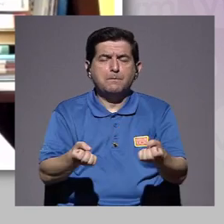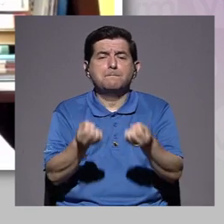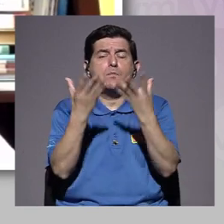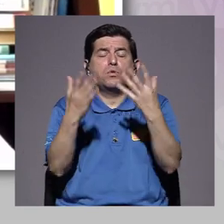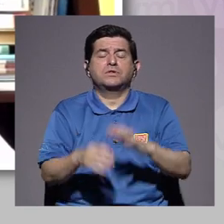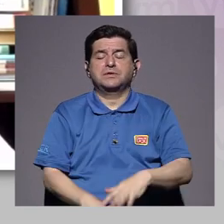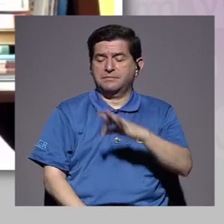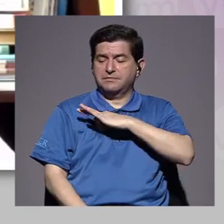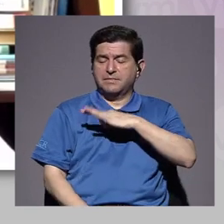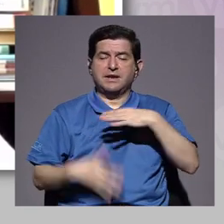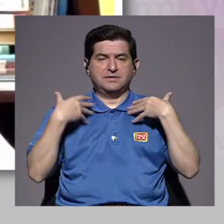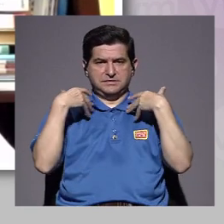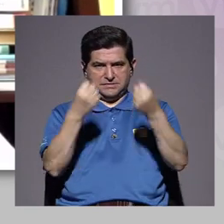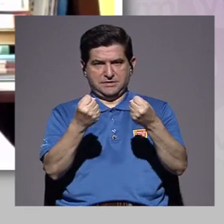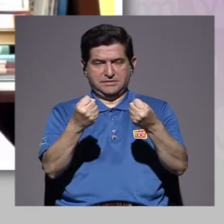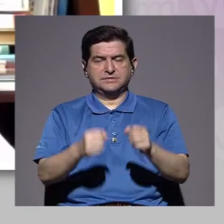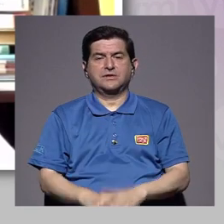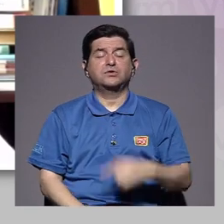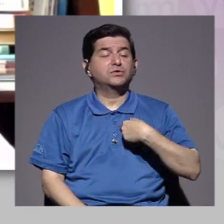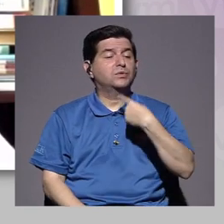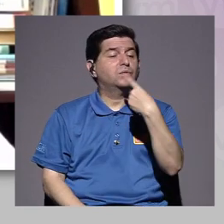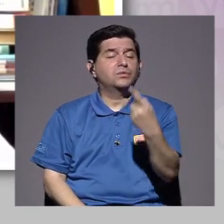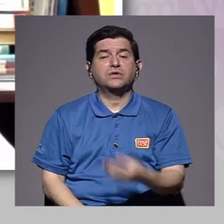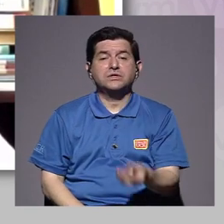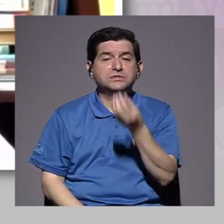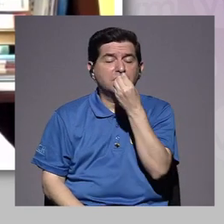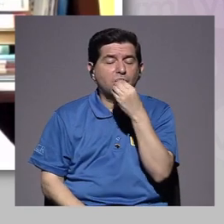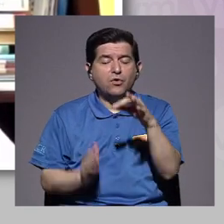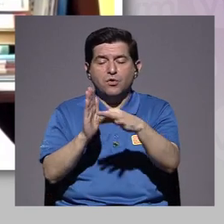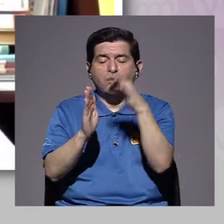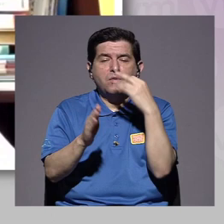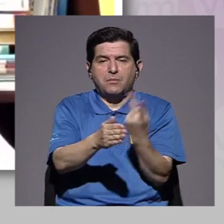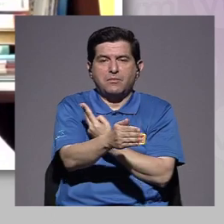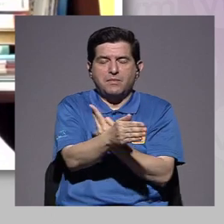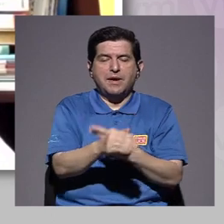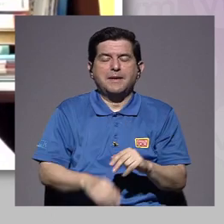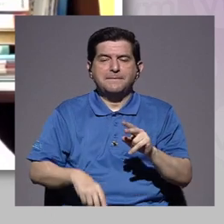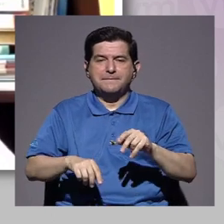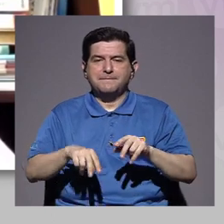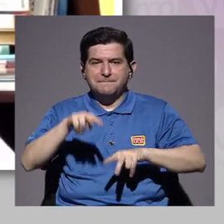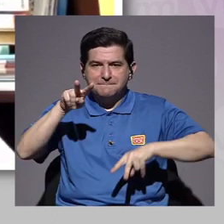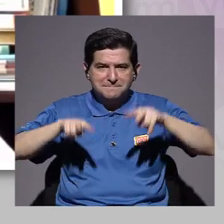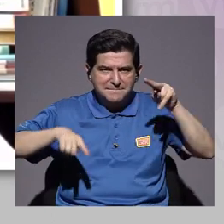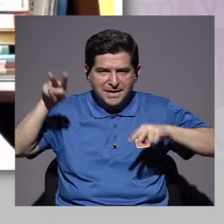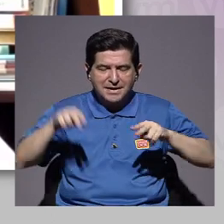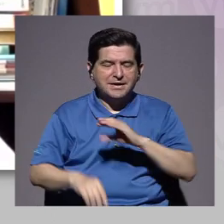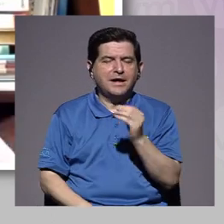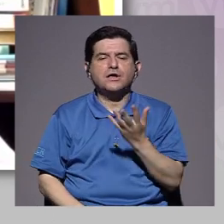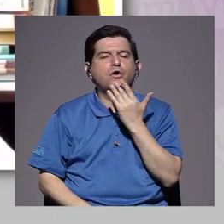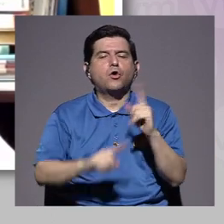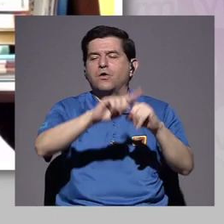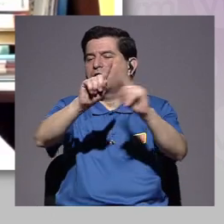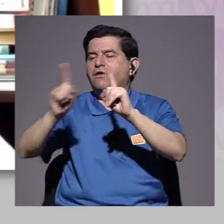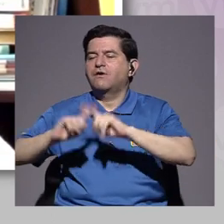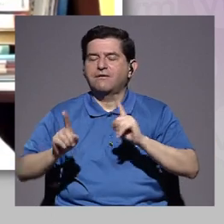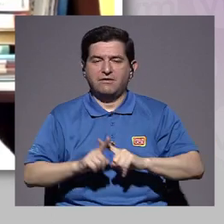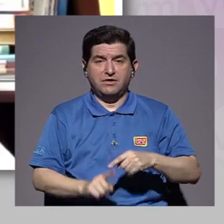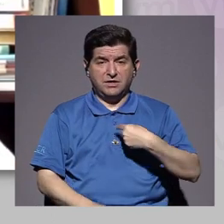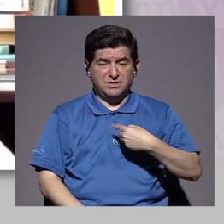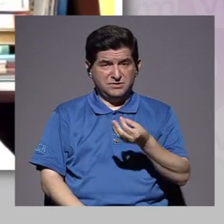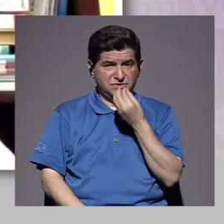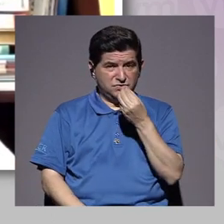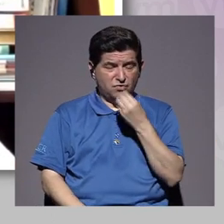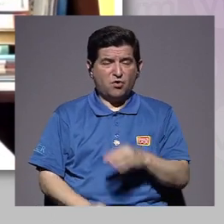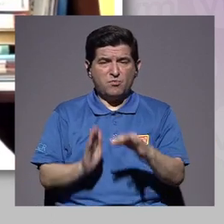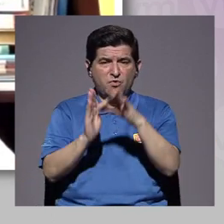montón de beneficios a la salud. Entonces, por eso es que uno dice coma frutas y vegetales de forma variada y colorida, porque si